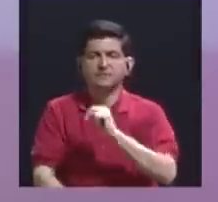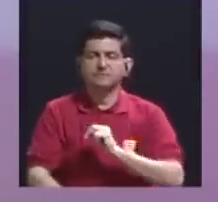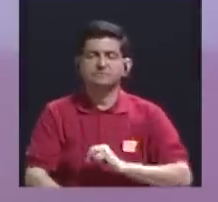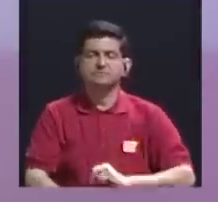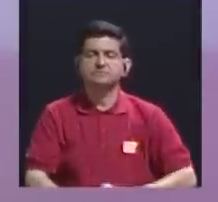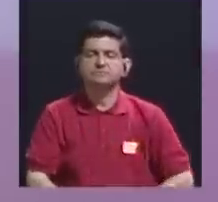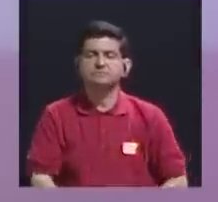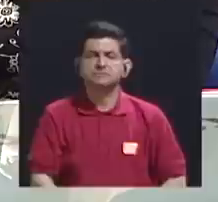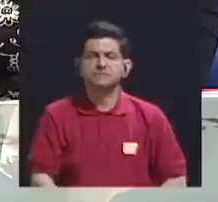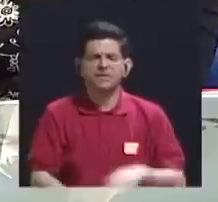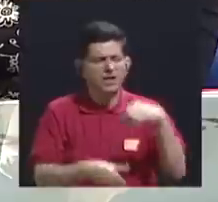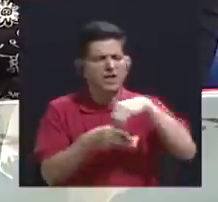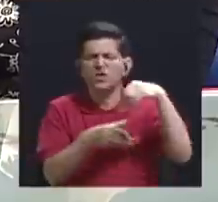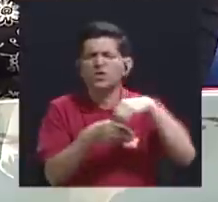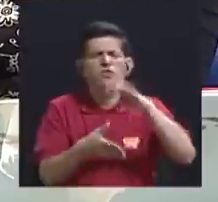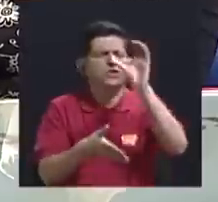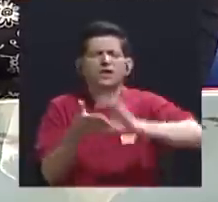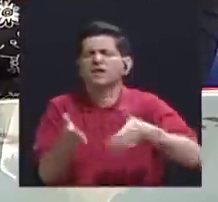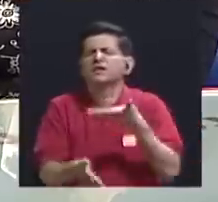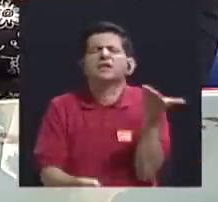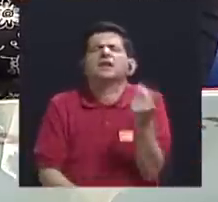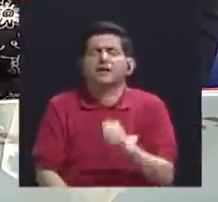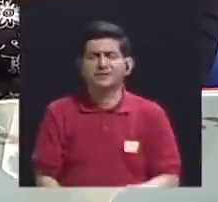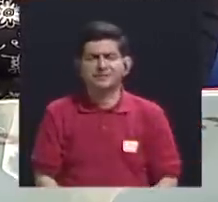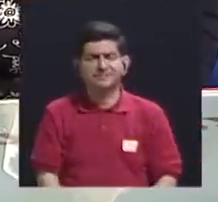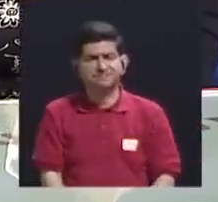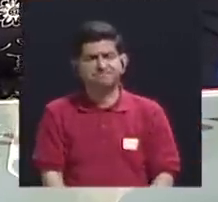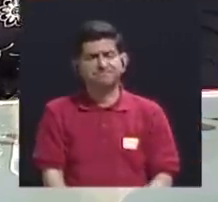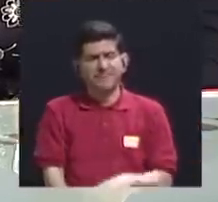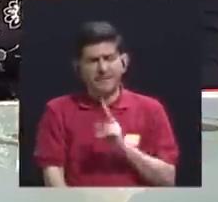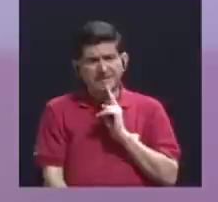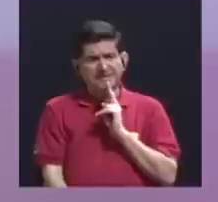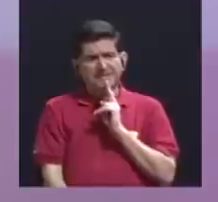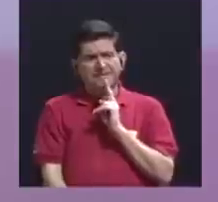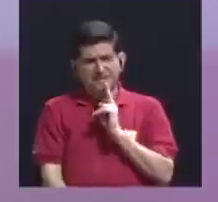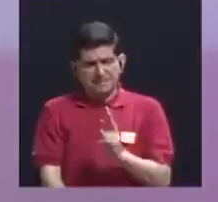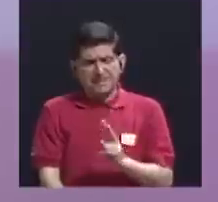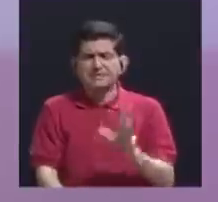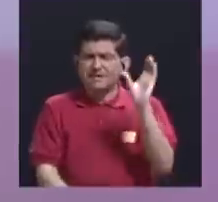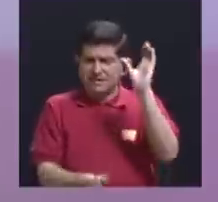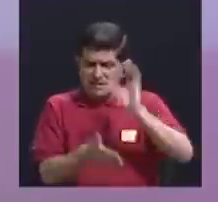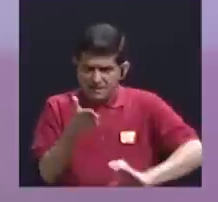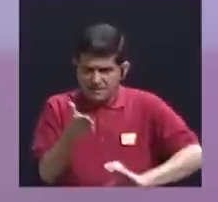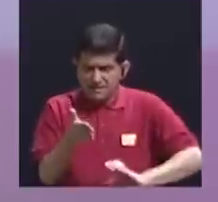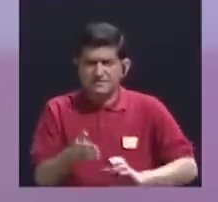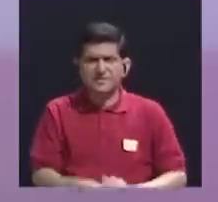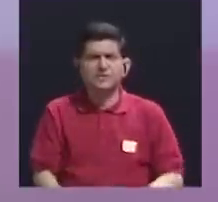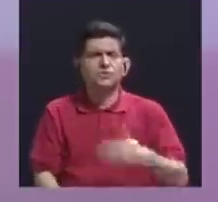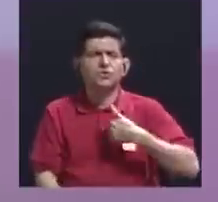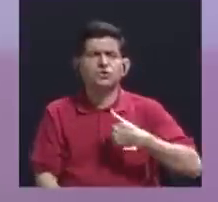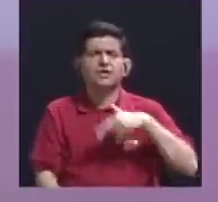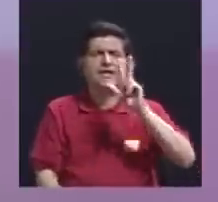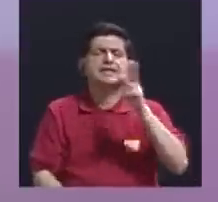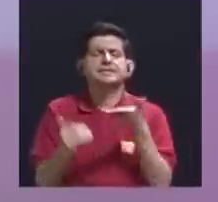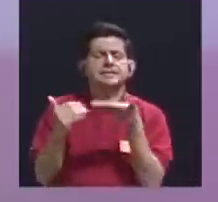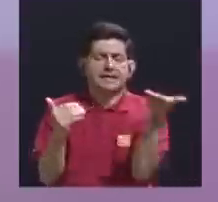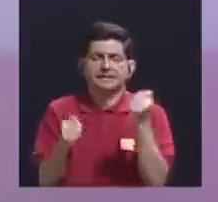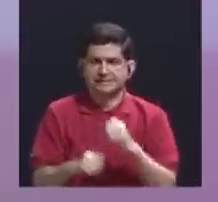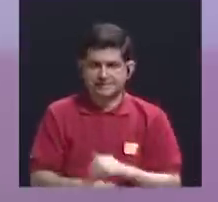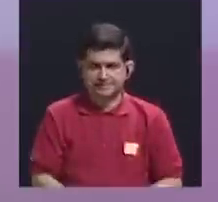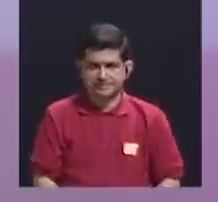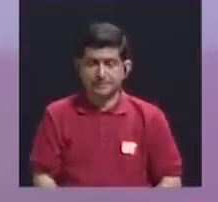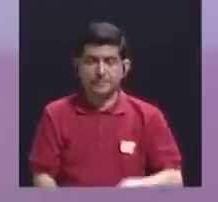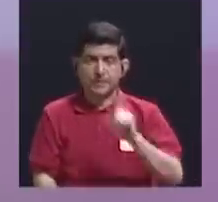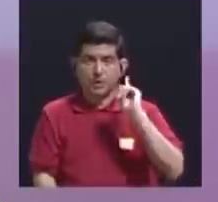que contiene este capítulo realmente este capítulo tiene tres elementos